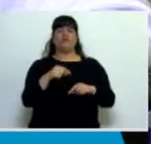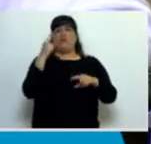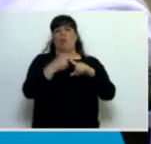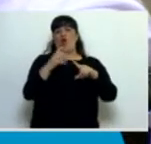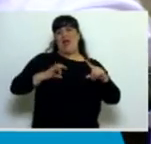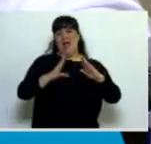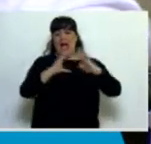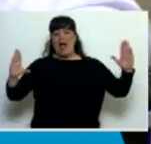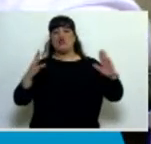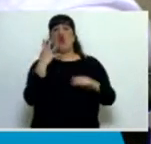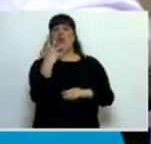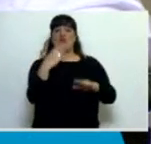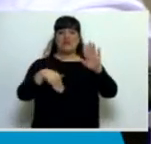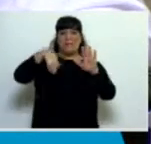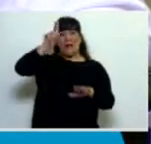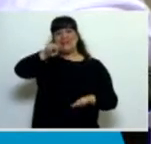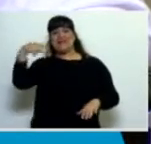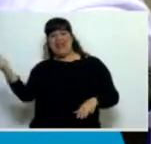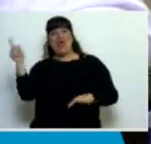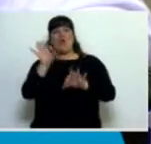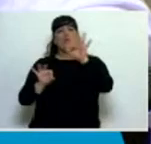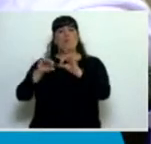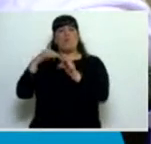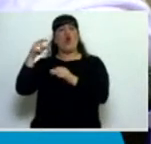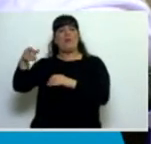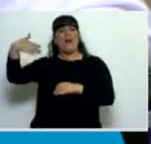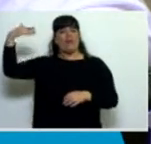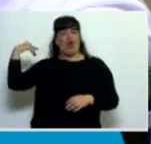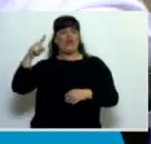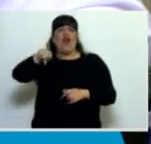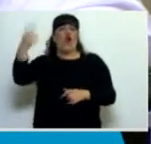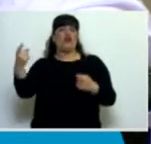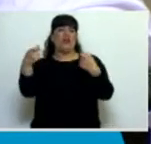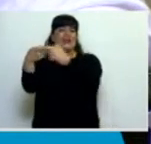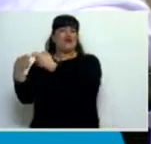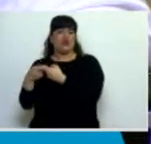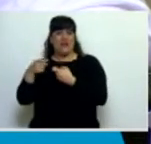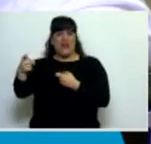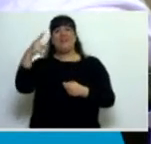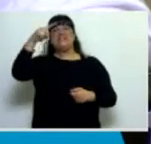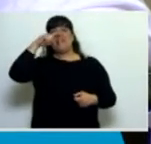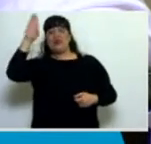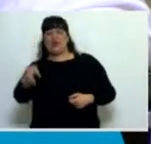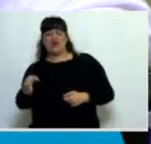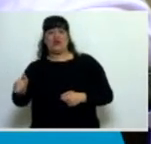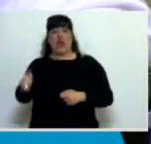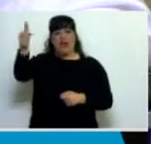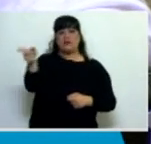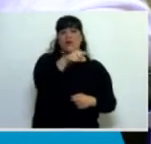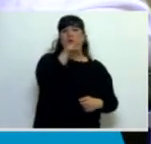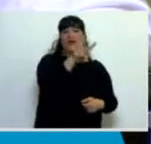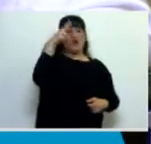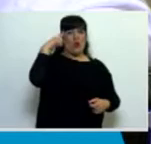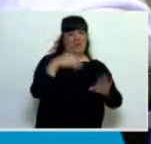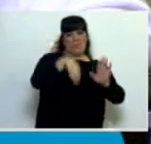decir, 4 veces más que el promedio del conjunto de las restantes sociedades, que fue del 7%. Este desempeño